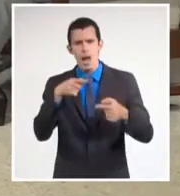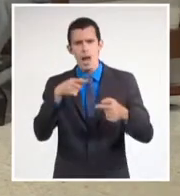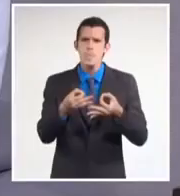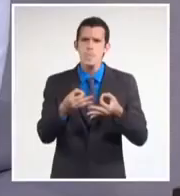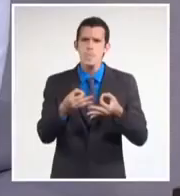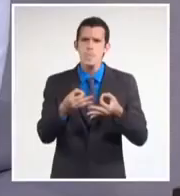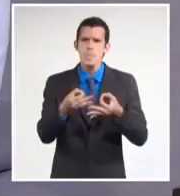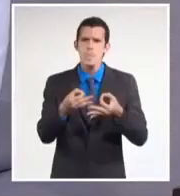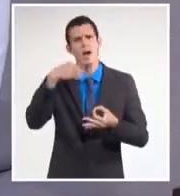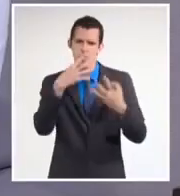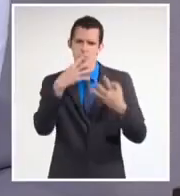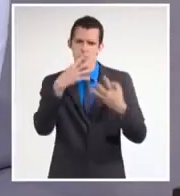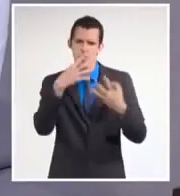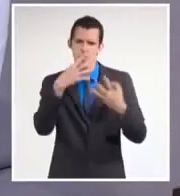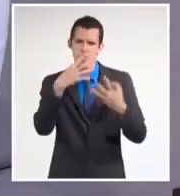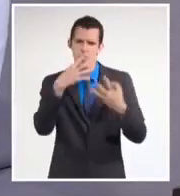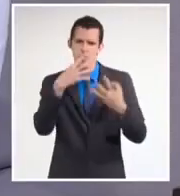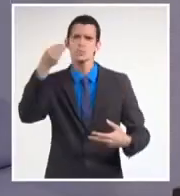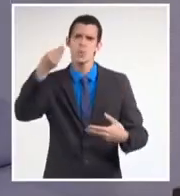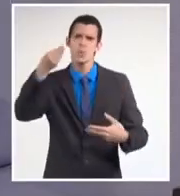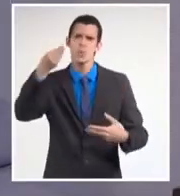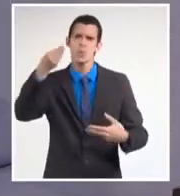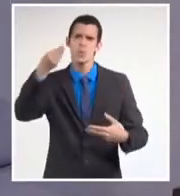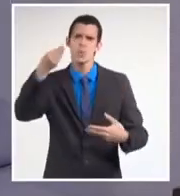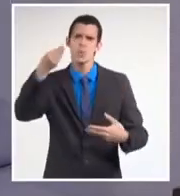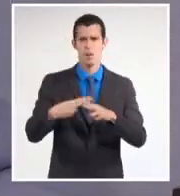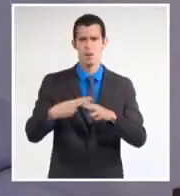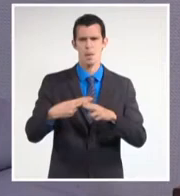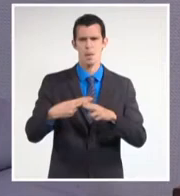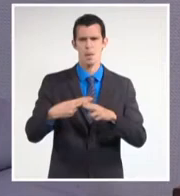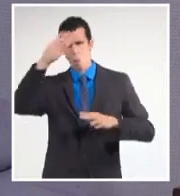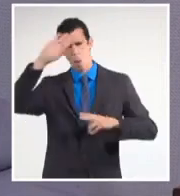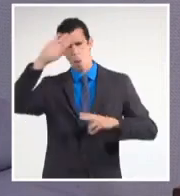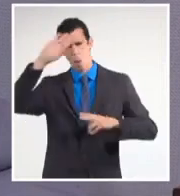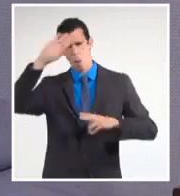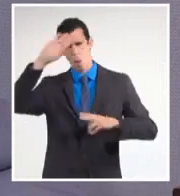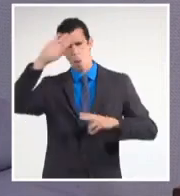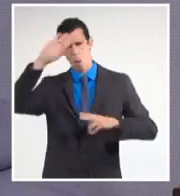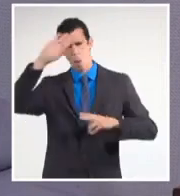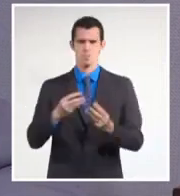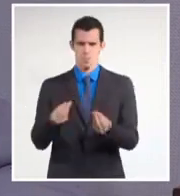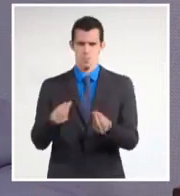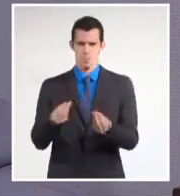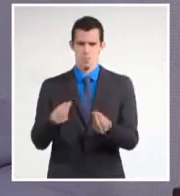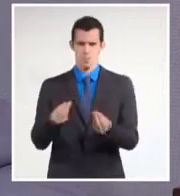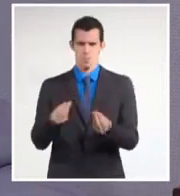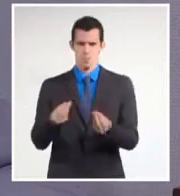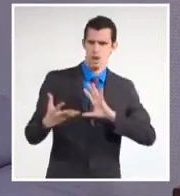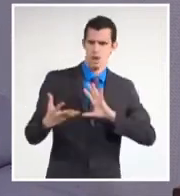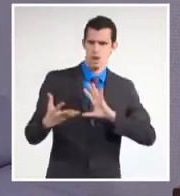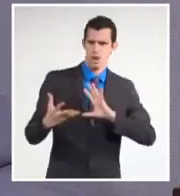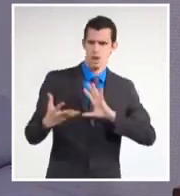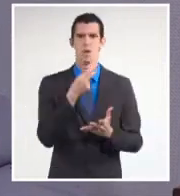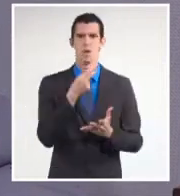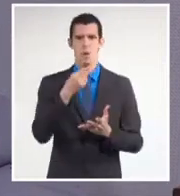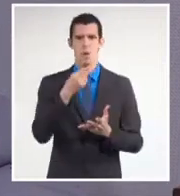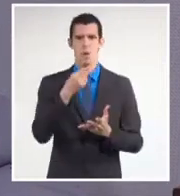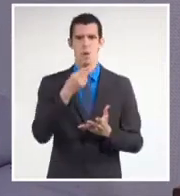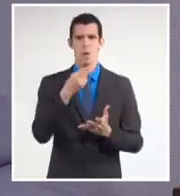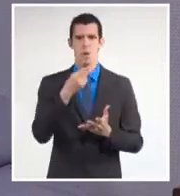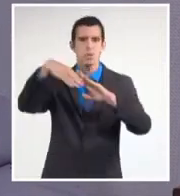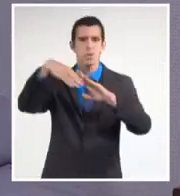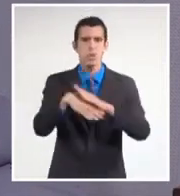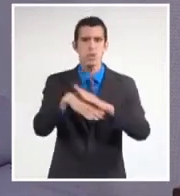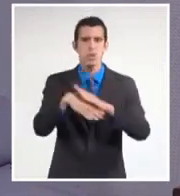que llegásemos al punto en que habría que importar el azúcar. Entonces se trata de levantar incluso la autoestima. Zafra azucarera